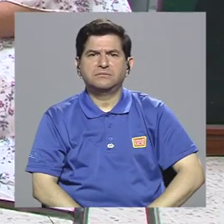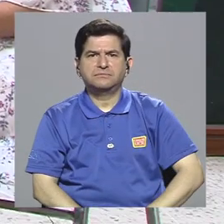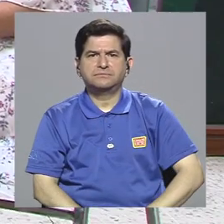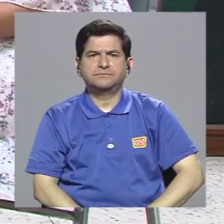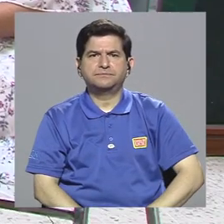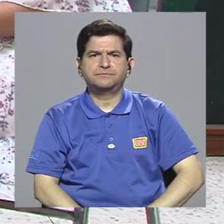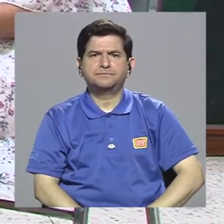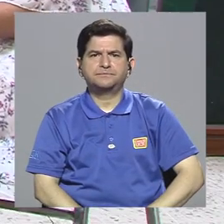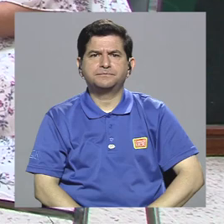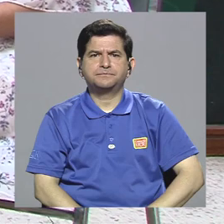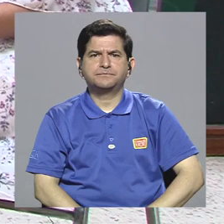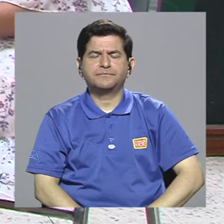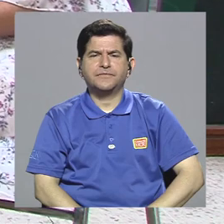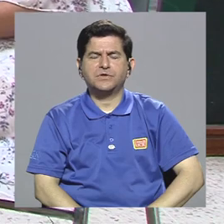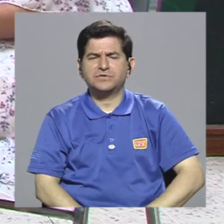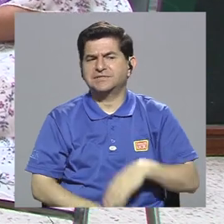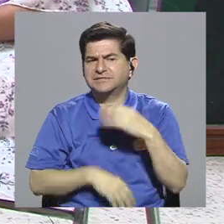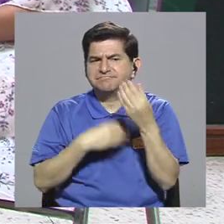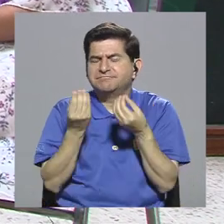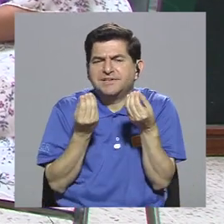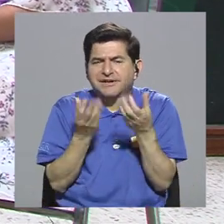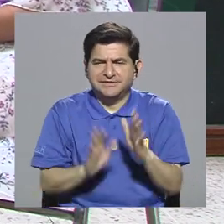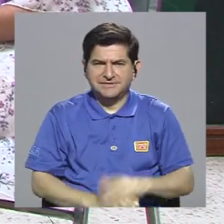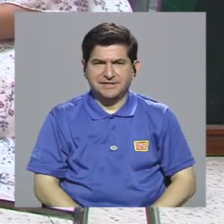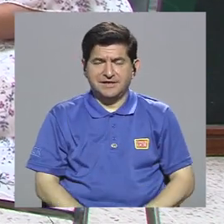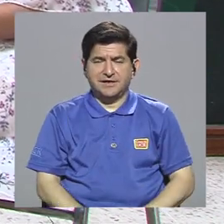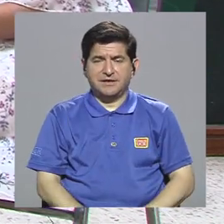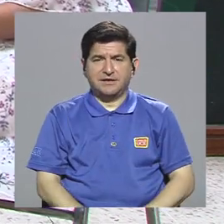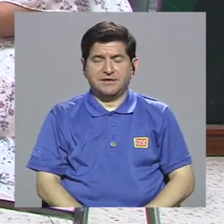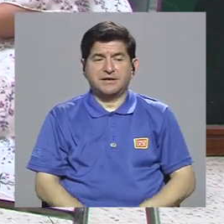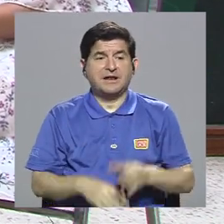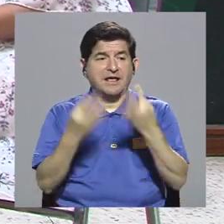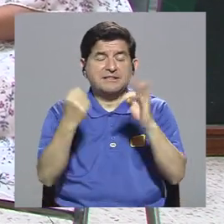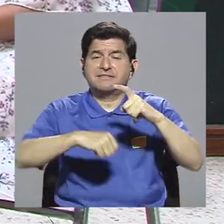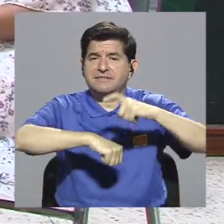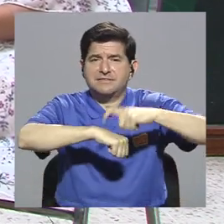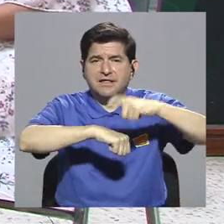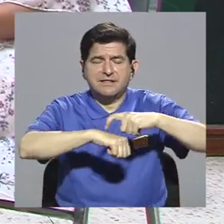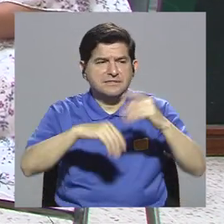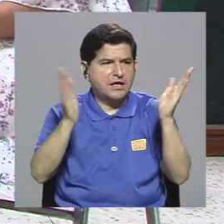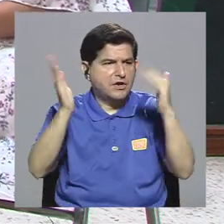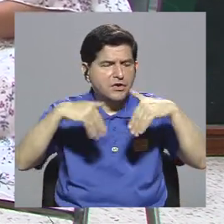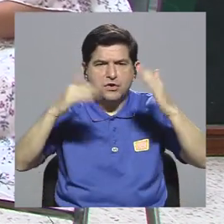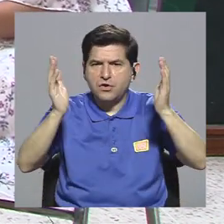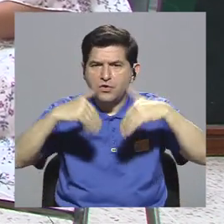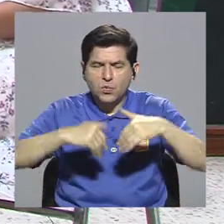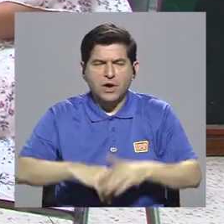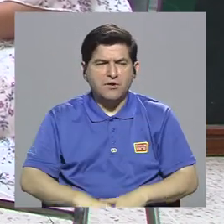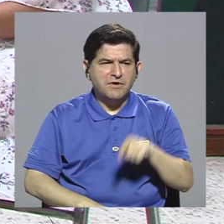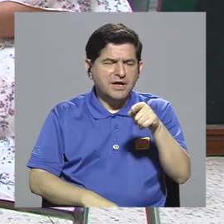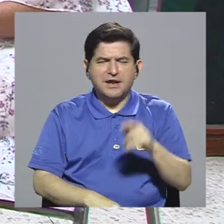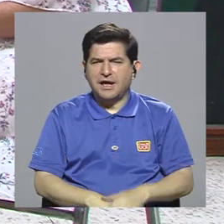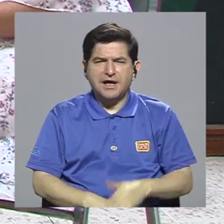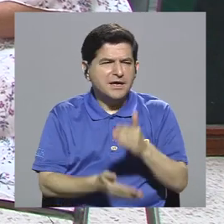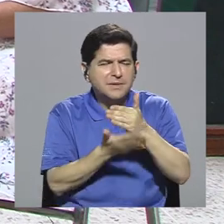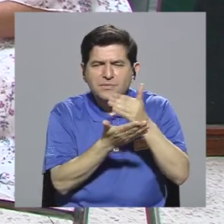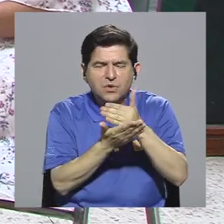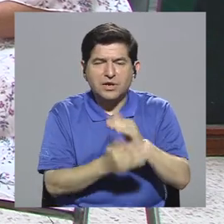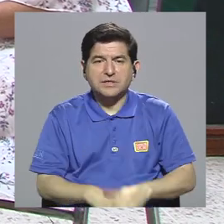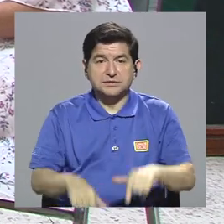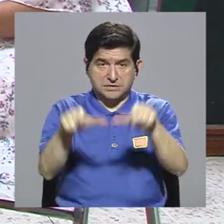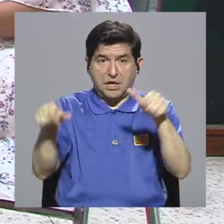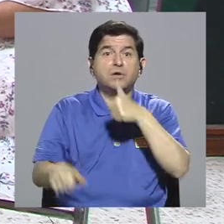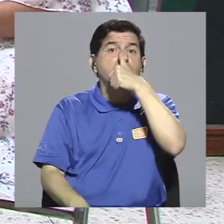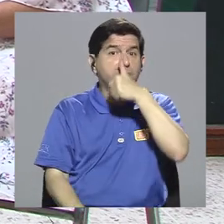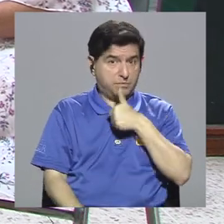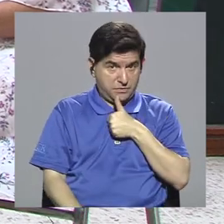Entonces, bueno, ¿qué habría que hacer? Procurar un lugar, un momento, ¿verdad?, donde no haya interrupciones, un lugar privado